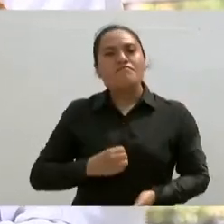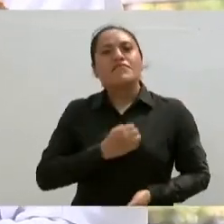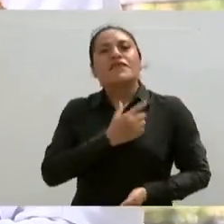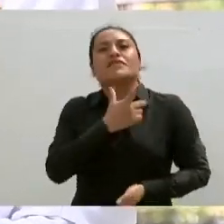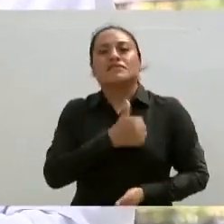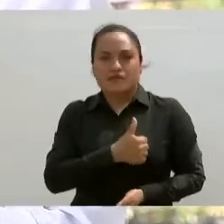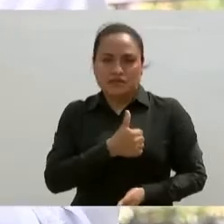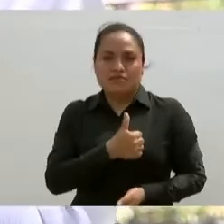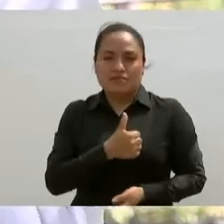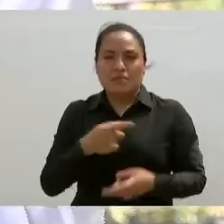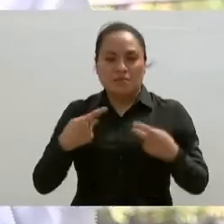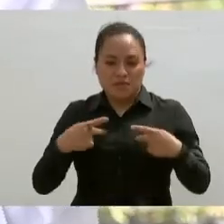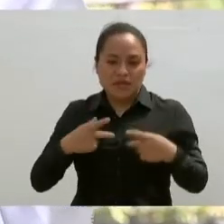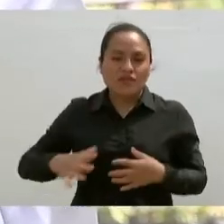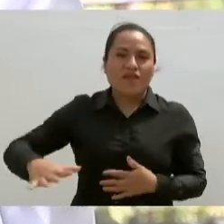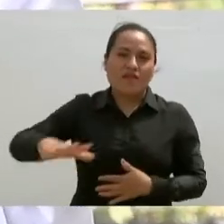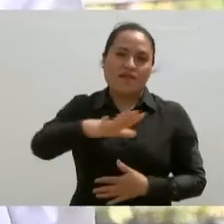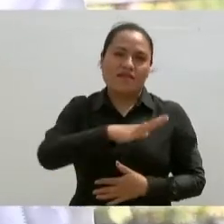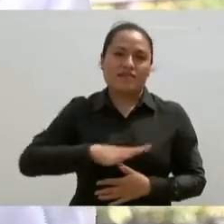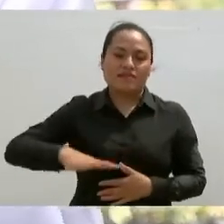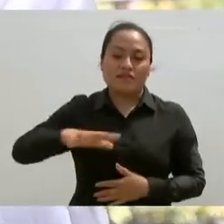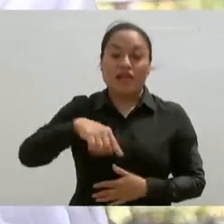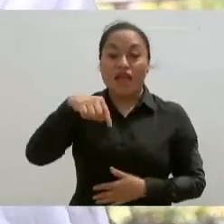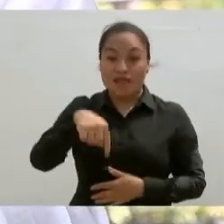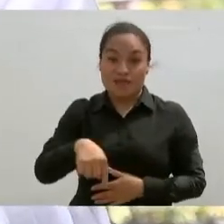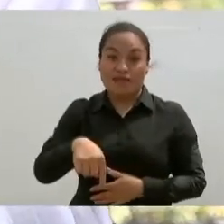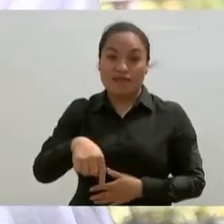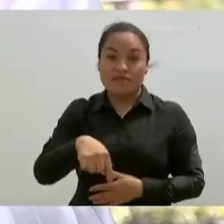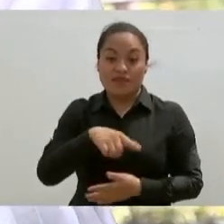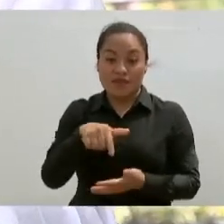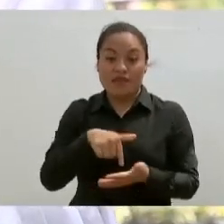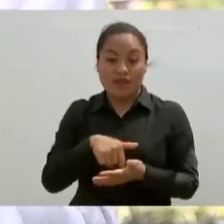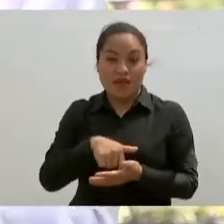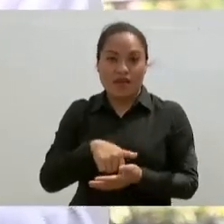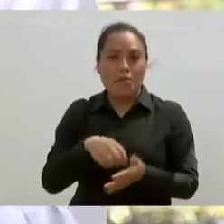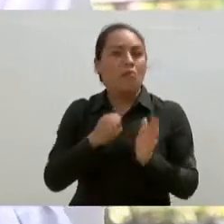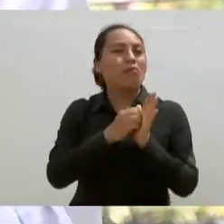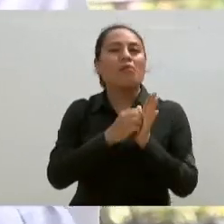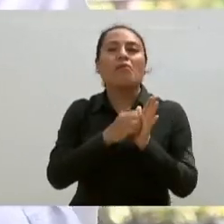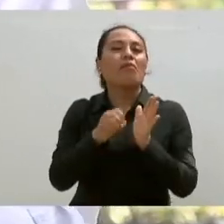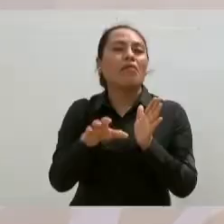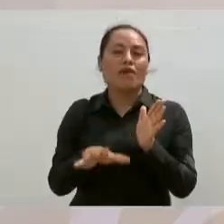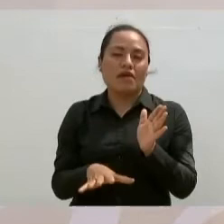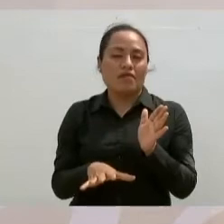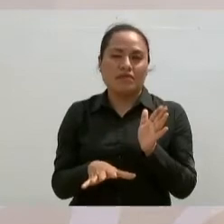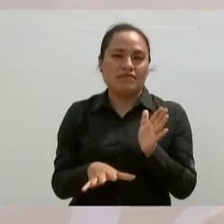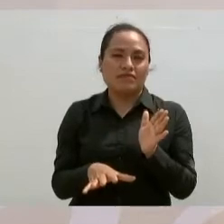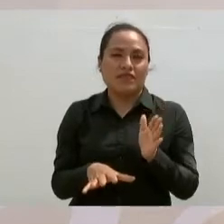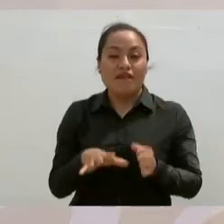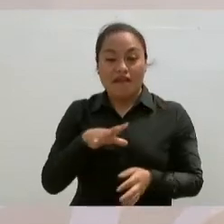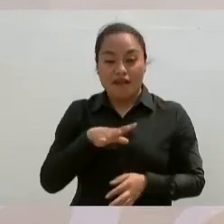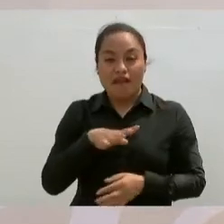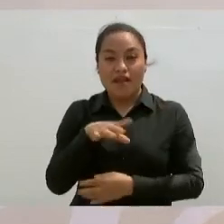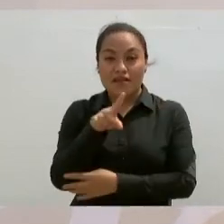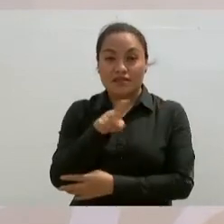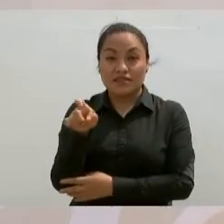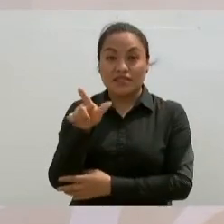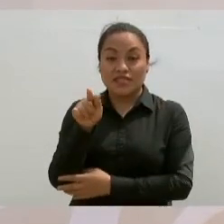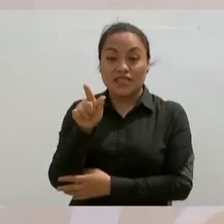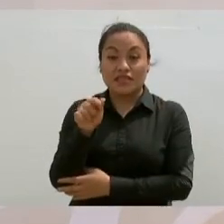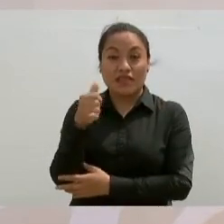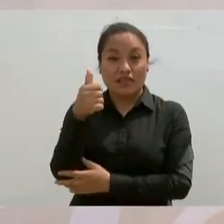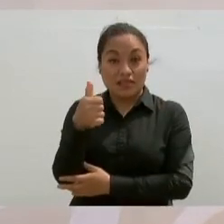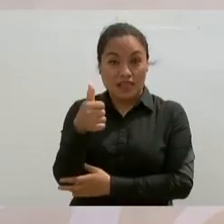población. Aquí en Tapana, por ejemplo, hay